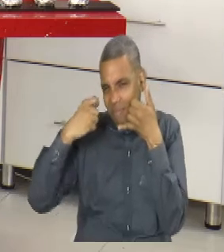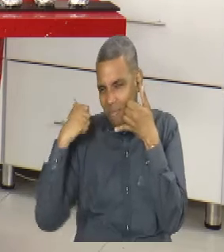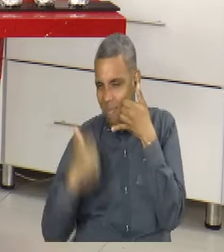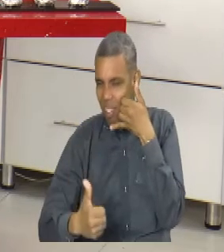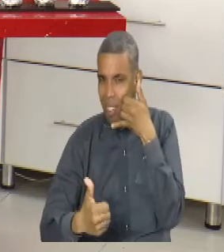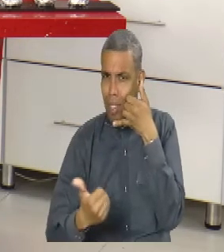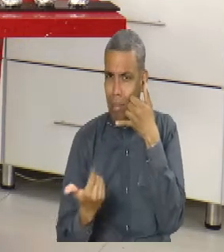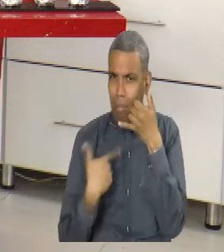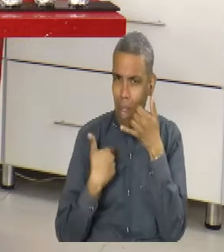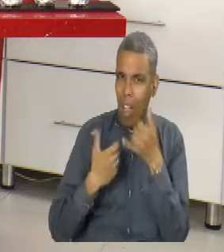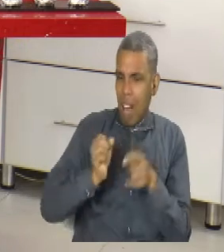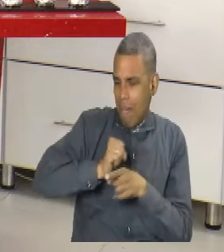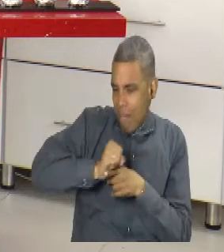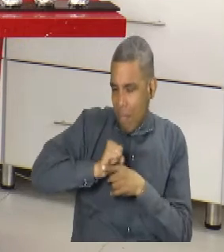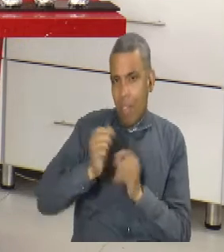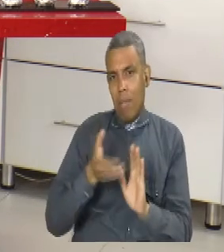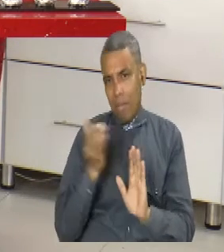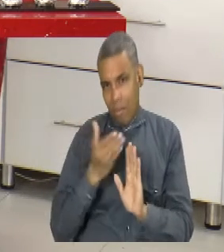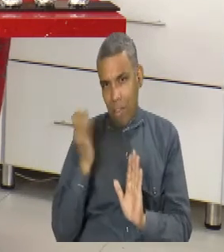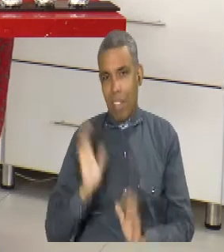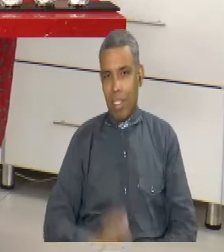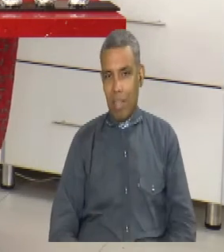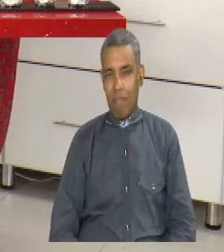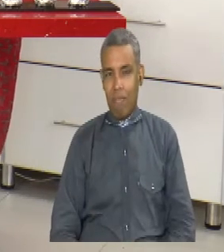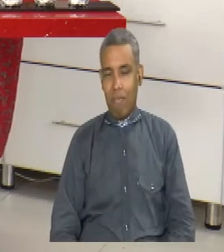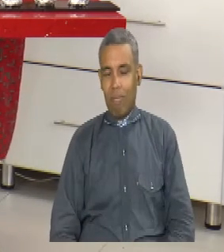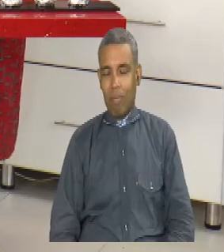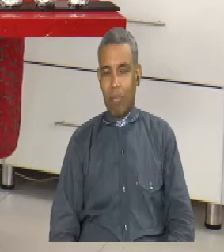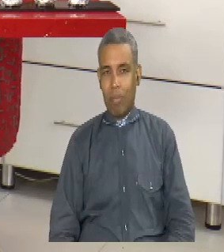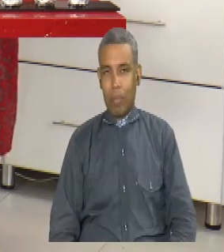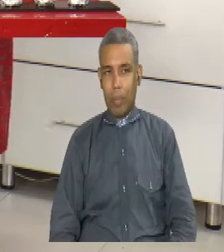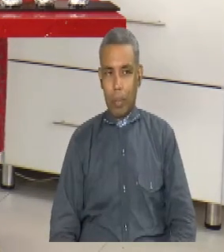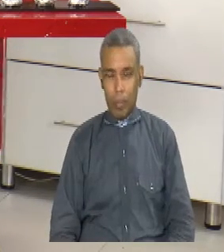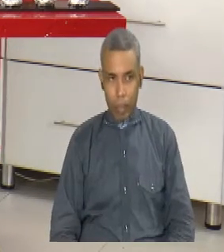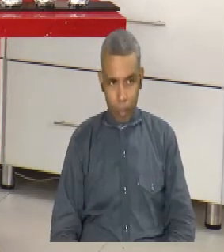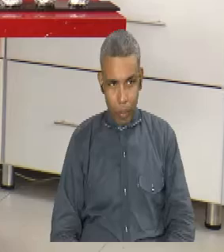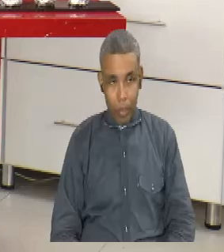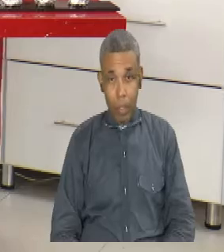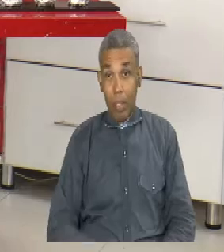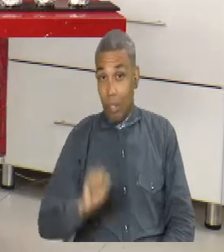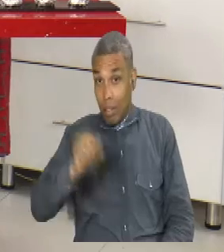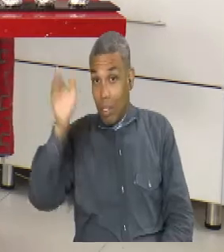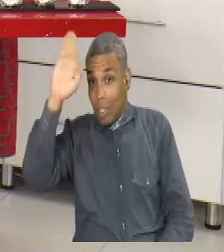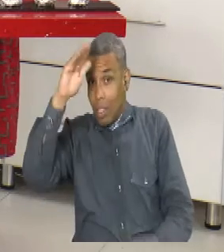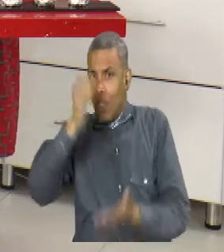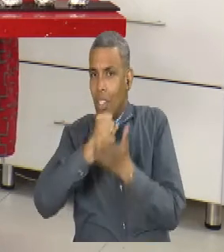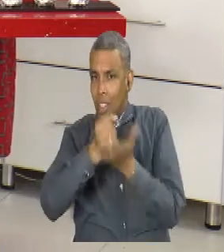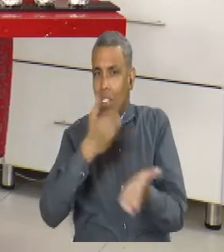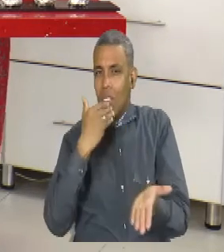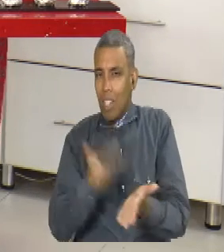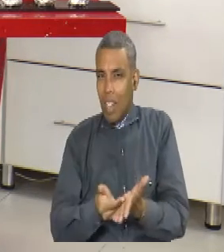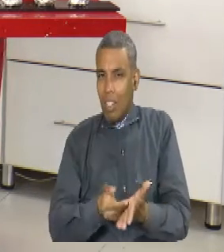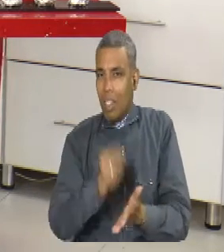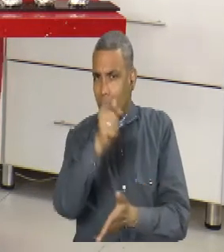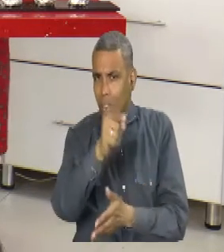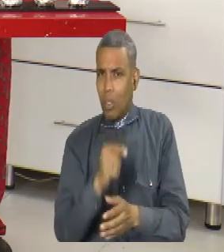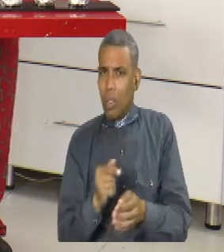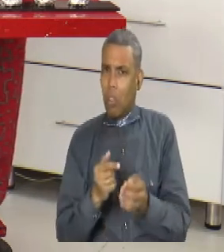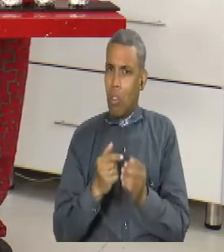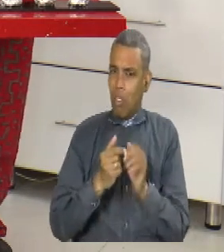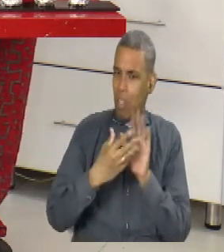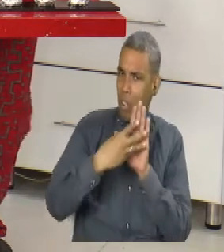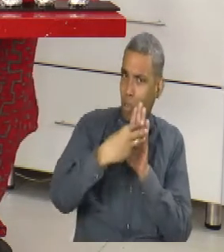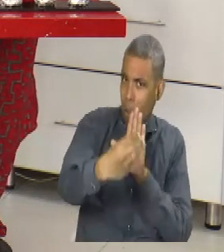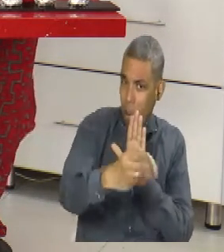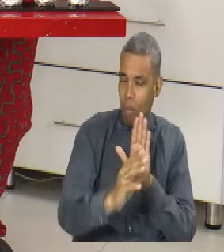muy prácticas para realizar en casa. Bueno, Elvira, Dios te bendiga, gracias por la llamada, espero sigan nuestras recetas y